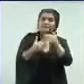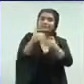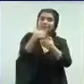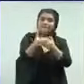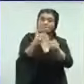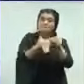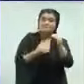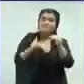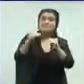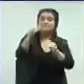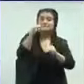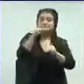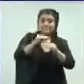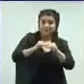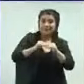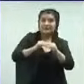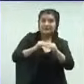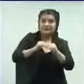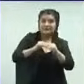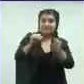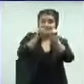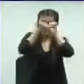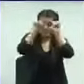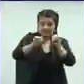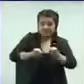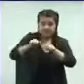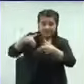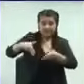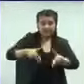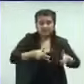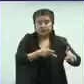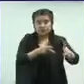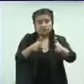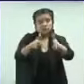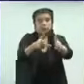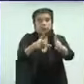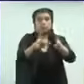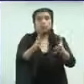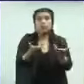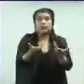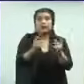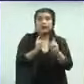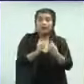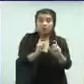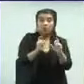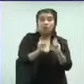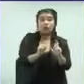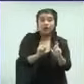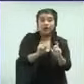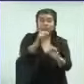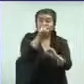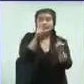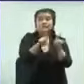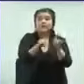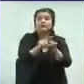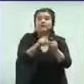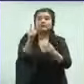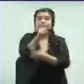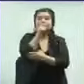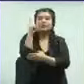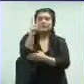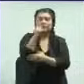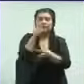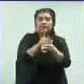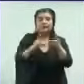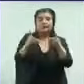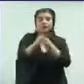más de la red vial, va habiendo más a que dar mantenimiento. Luego subrayaría la